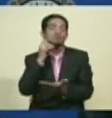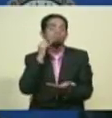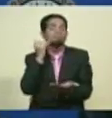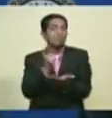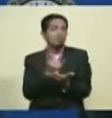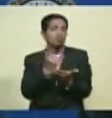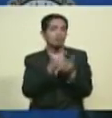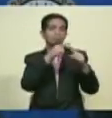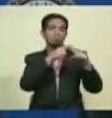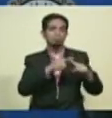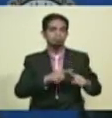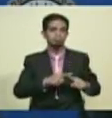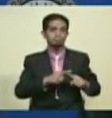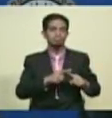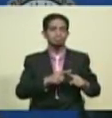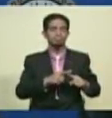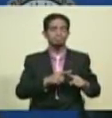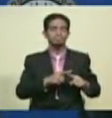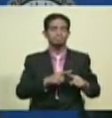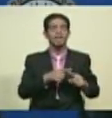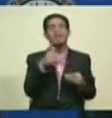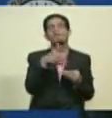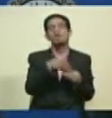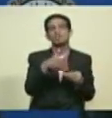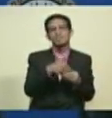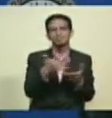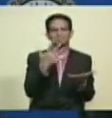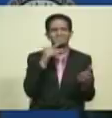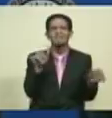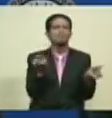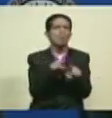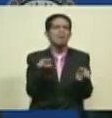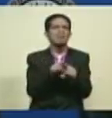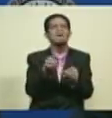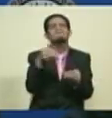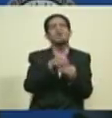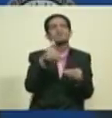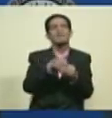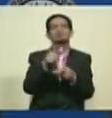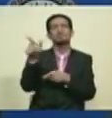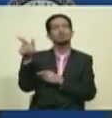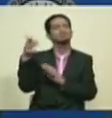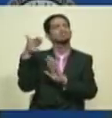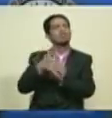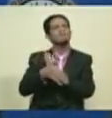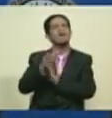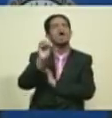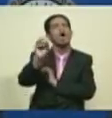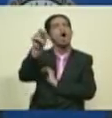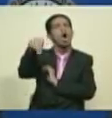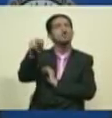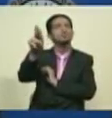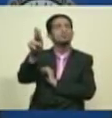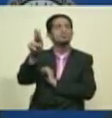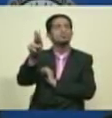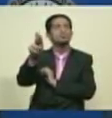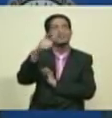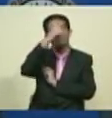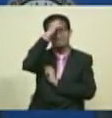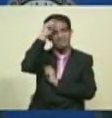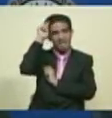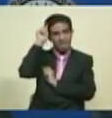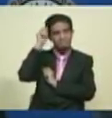de Palestina que hubo en Naciones Unidas, cuando el gobierno del presidente Trump decidió trasladar su